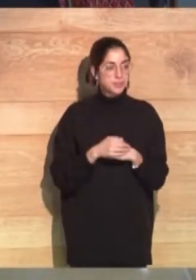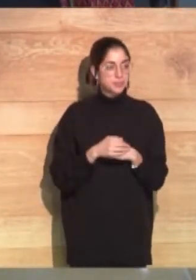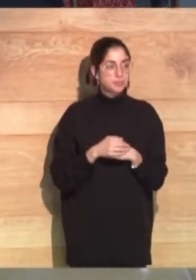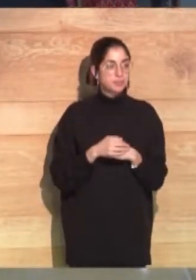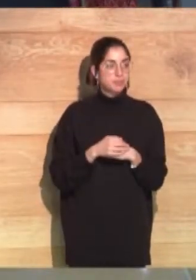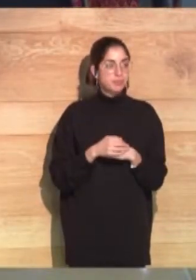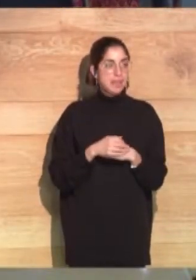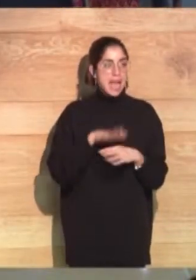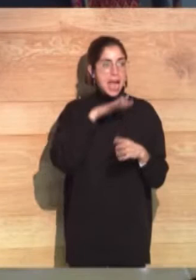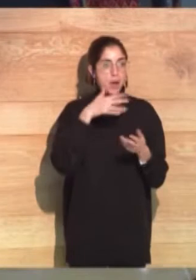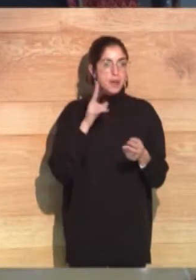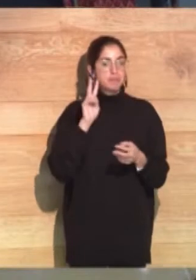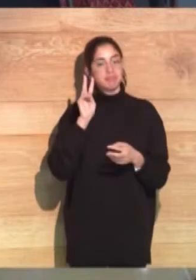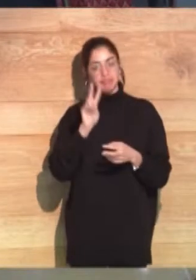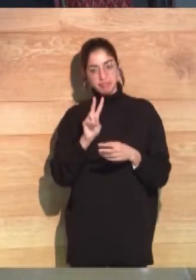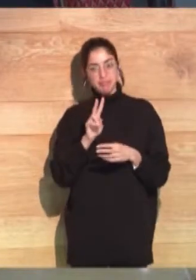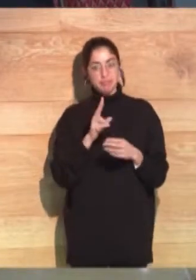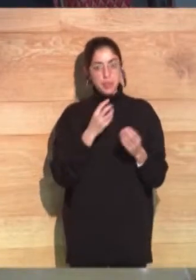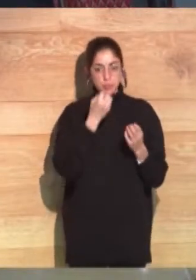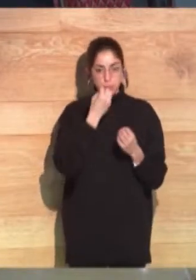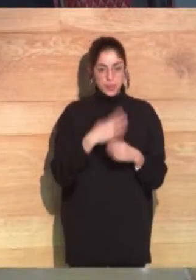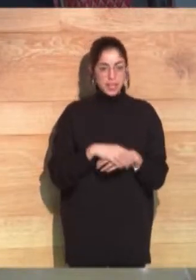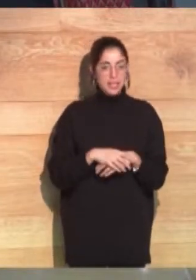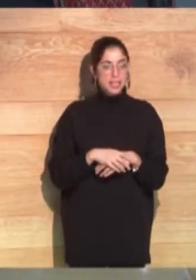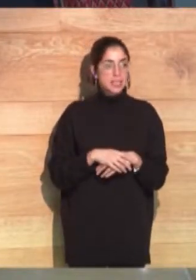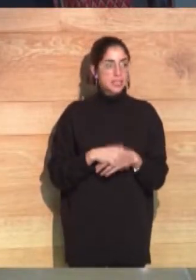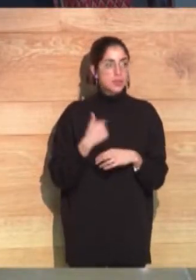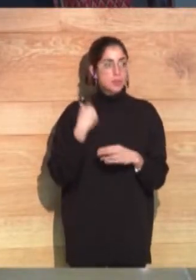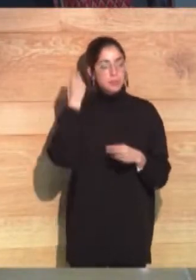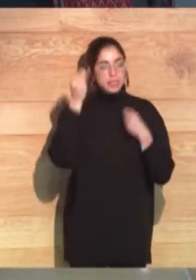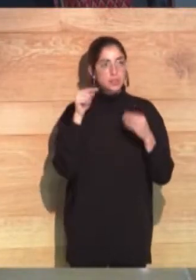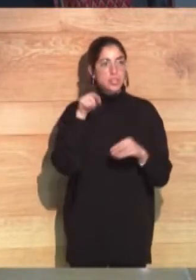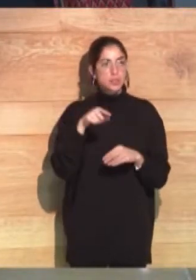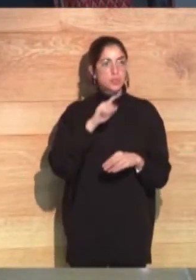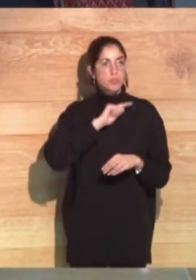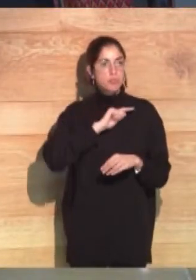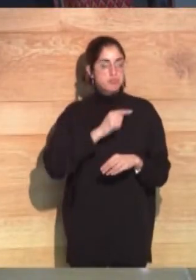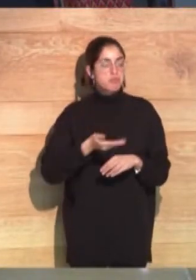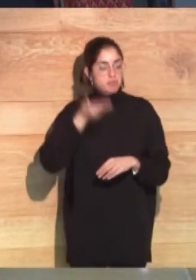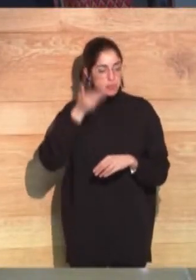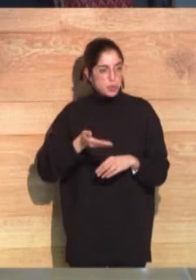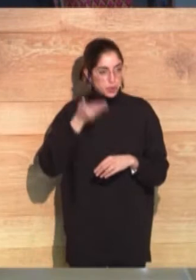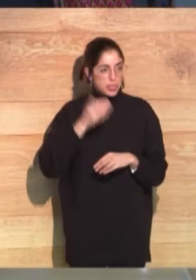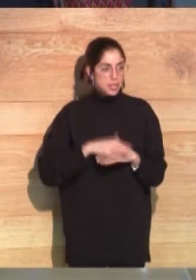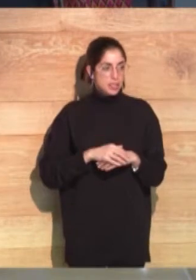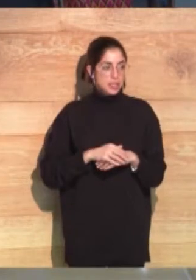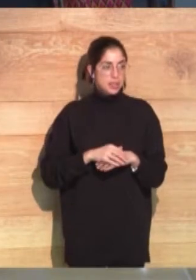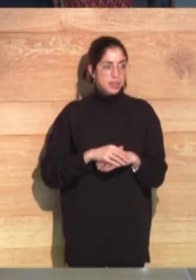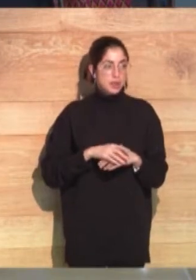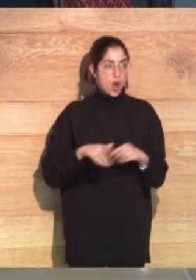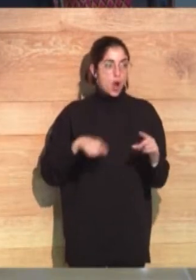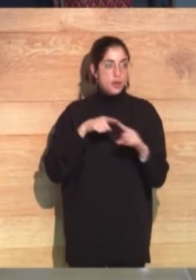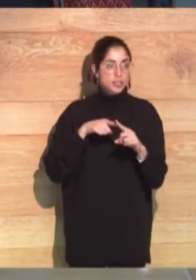Ahora sí que estoy viendo mucha reacción del público. Y esto es algo muy importante para alguien que se sienta con alguien